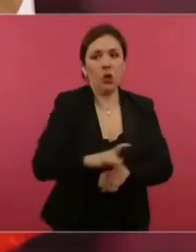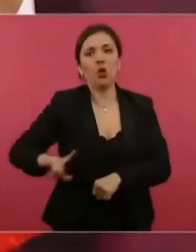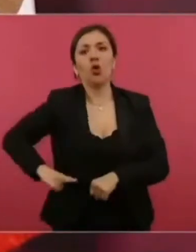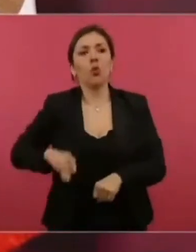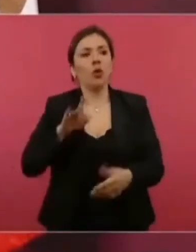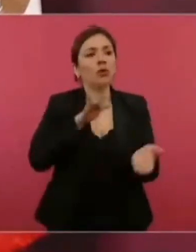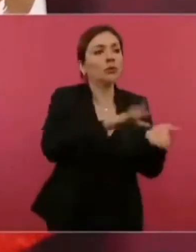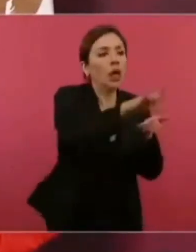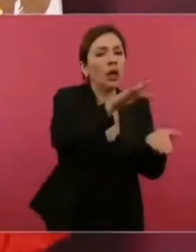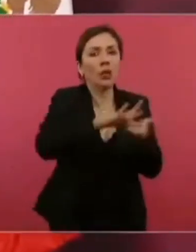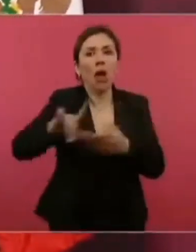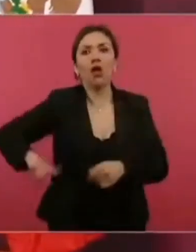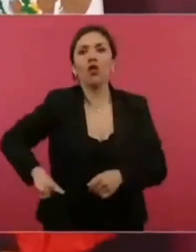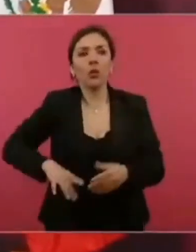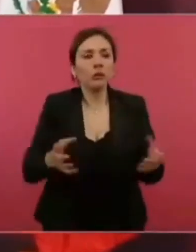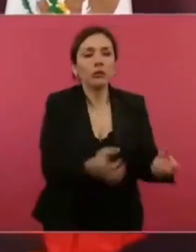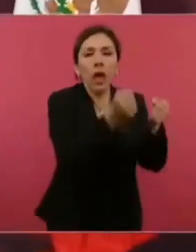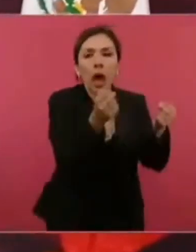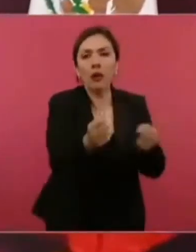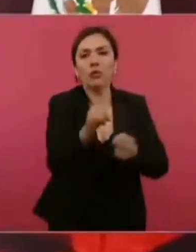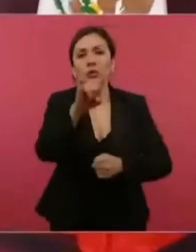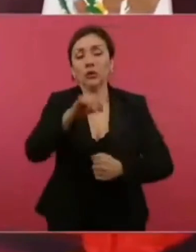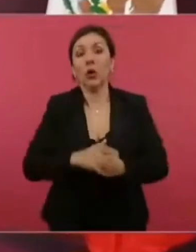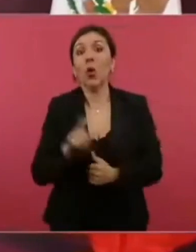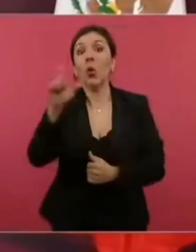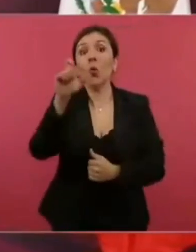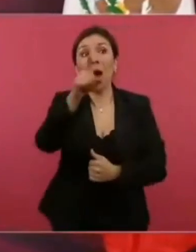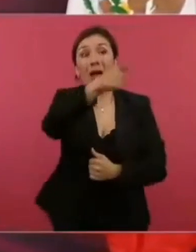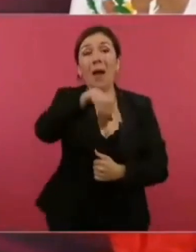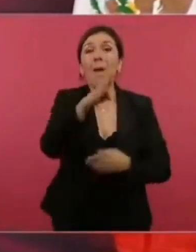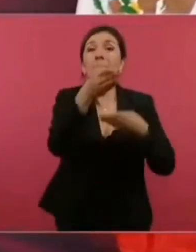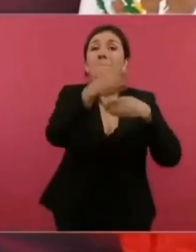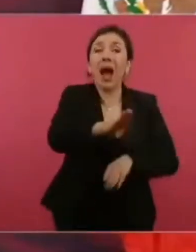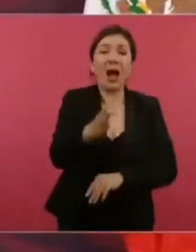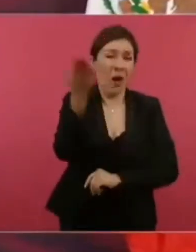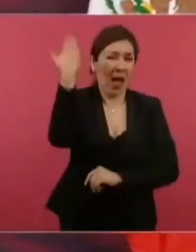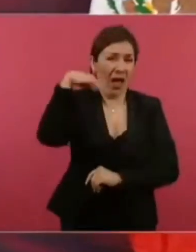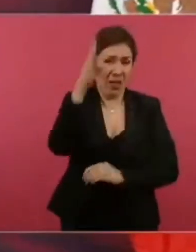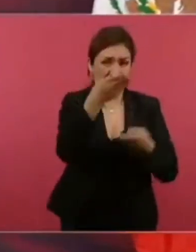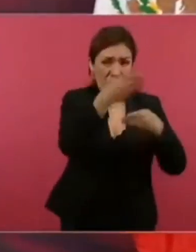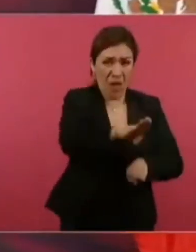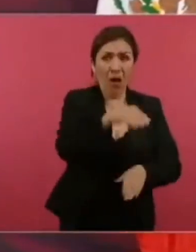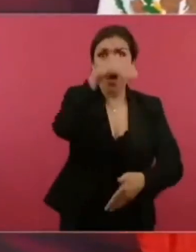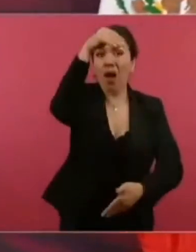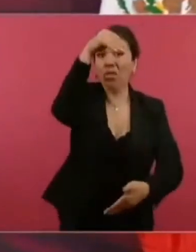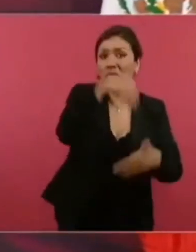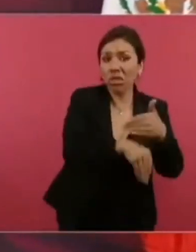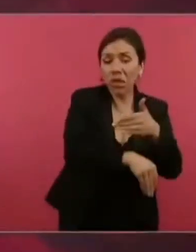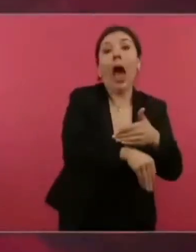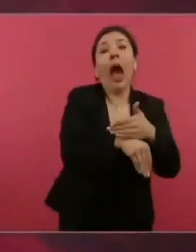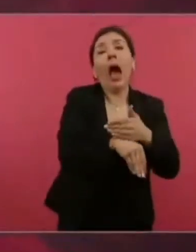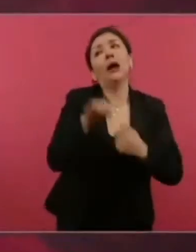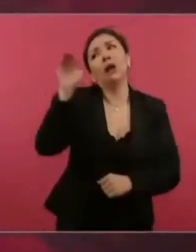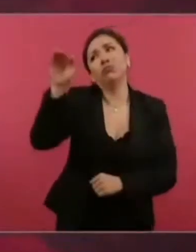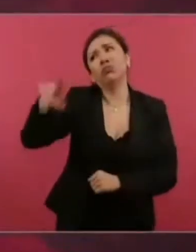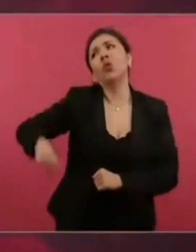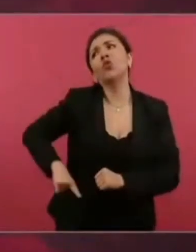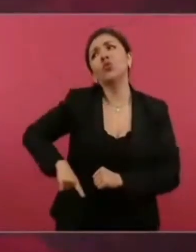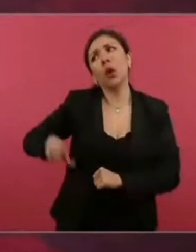Cuando las instituciones financieras caían en quiebra, entonces sí, que el